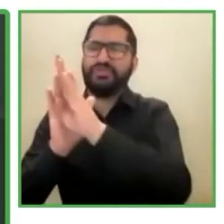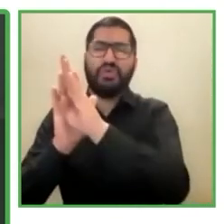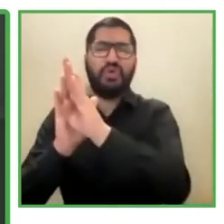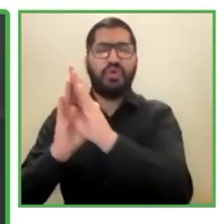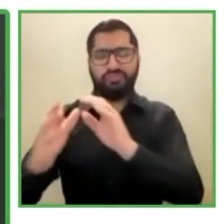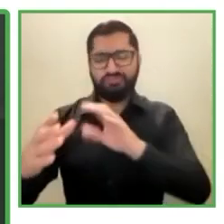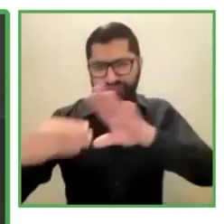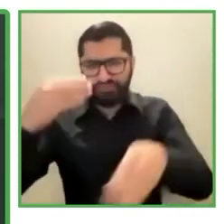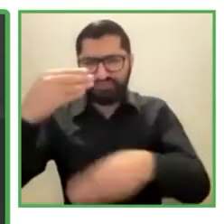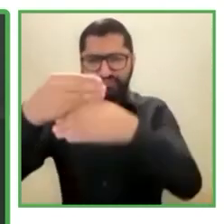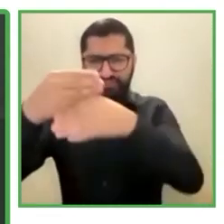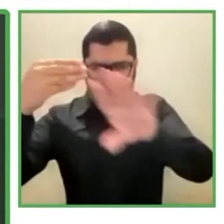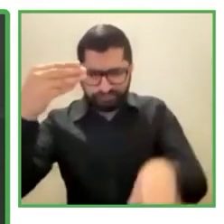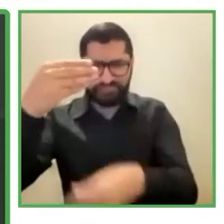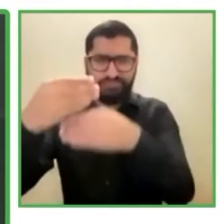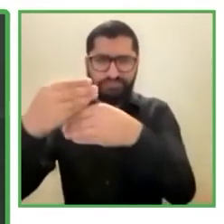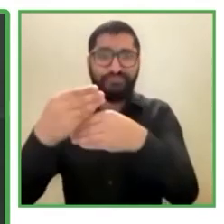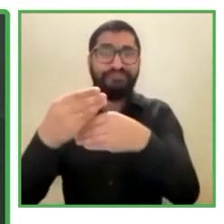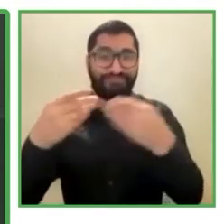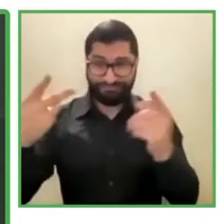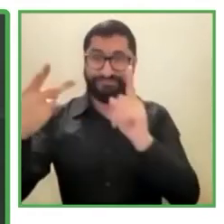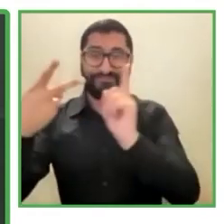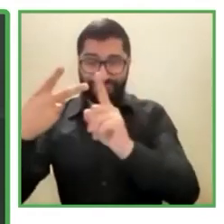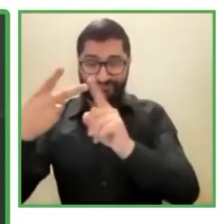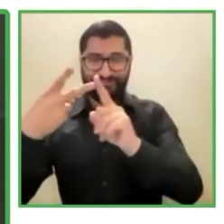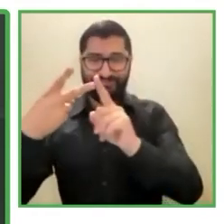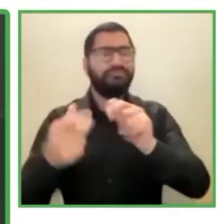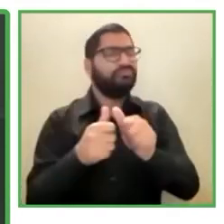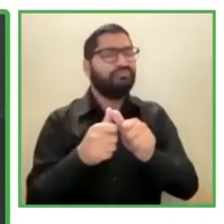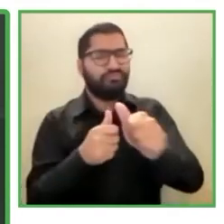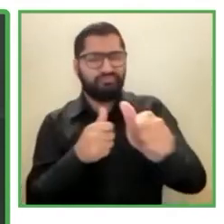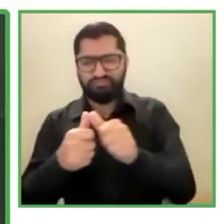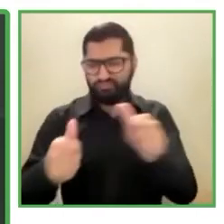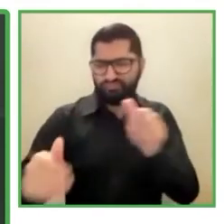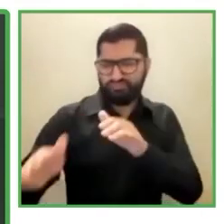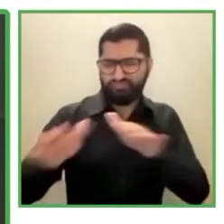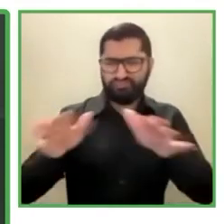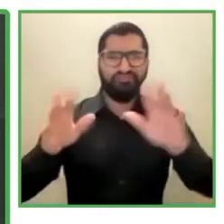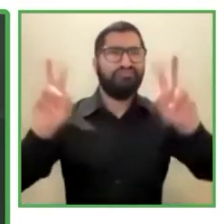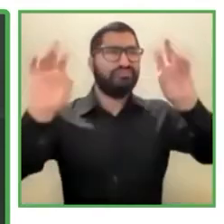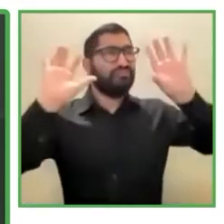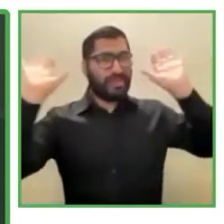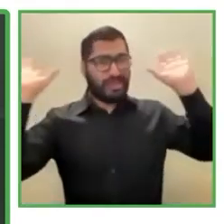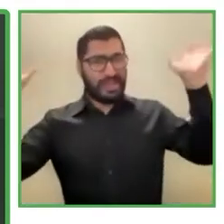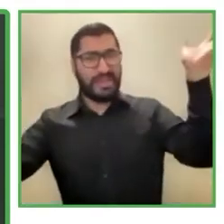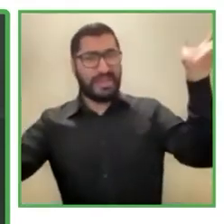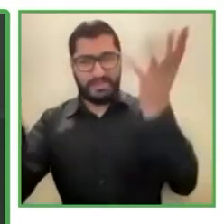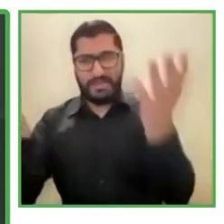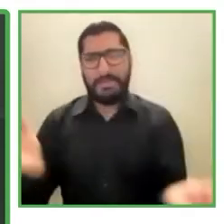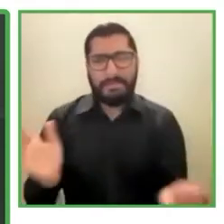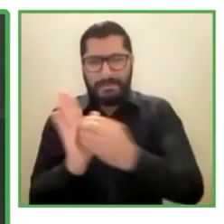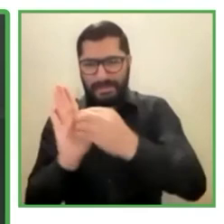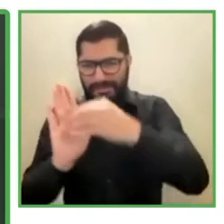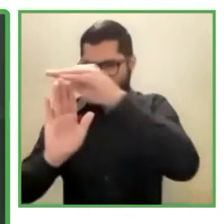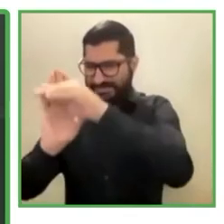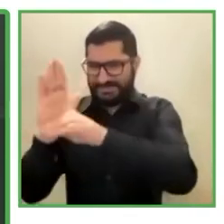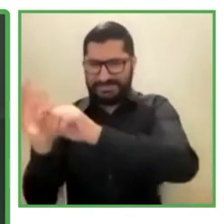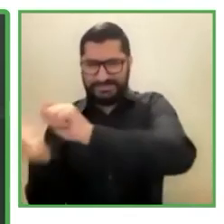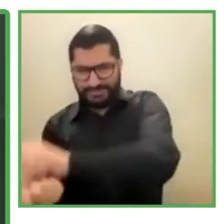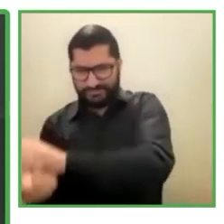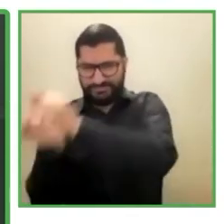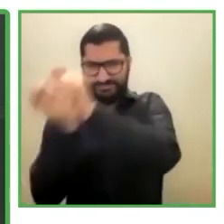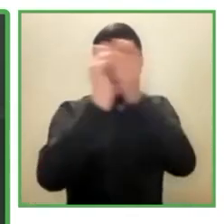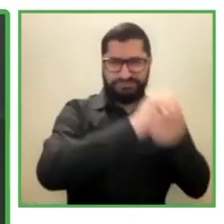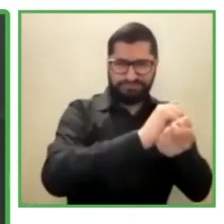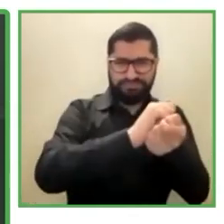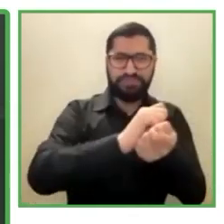medioambiental, la necesidad de contar con una agenda mucho más transformadora en materia de género y de inclusión de la mujer, pero por supuesto también